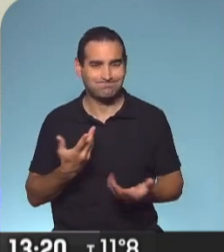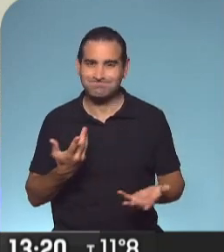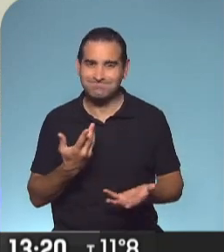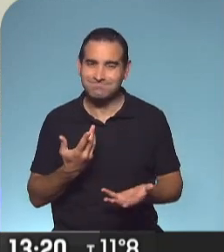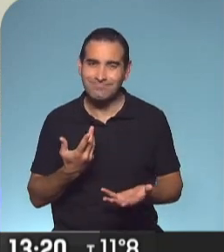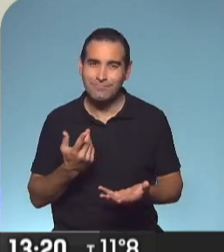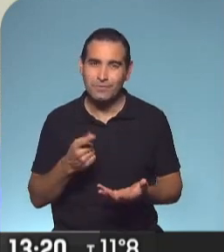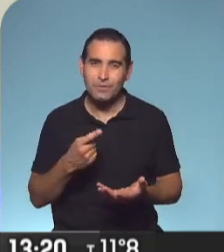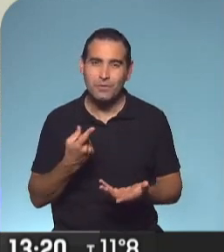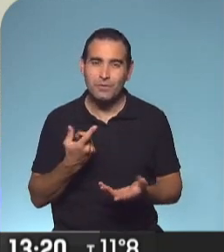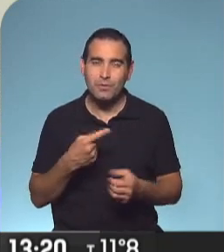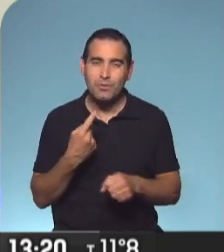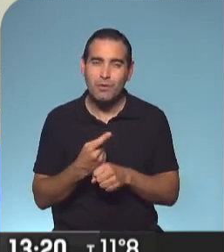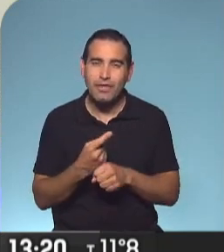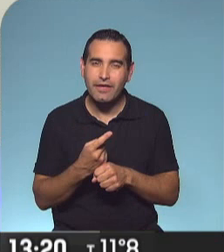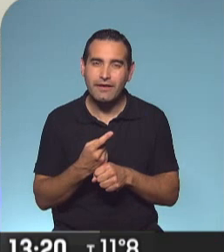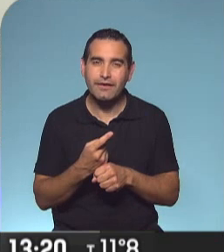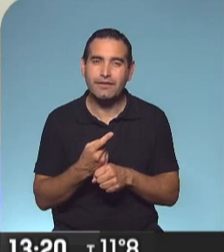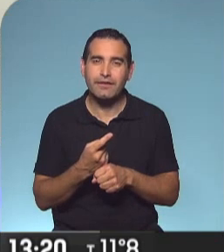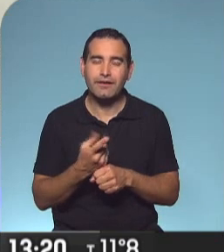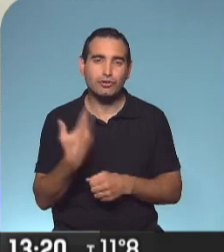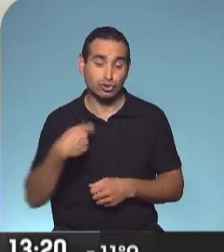pudimos materializar eso que como